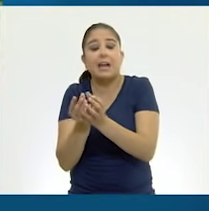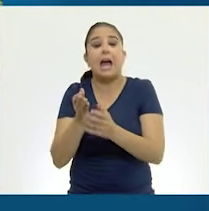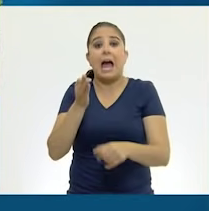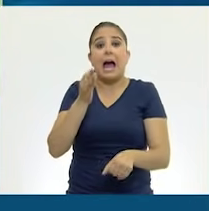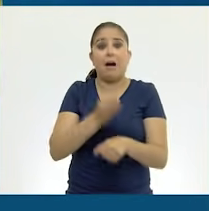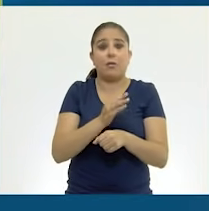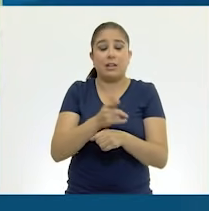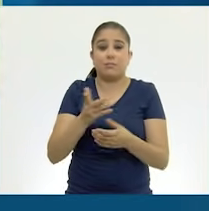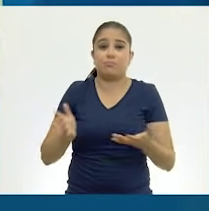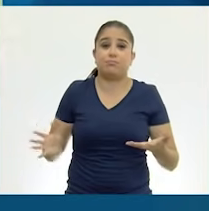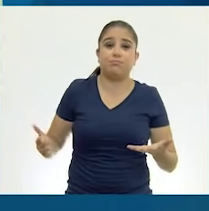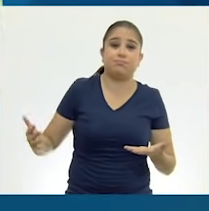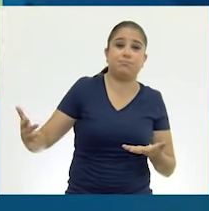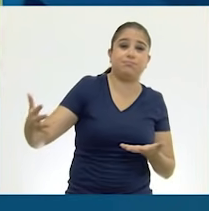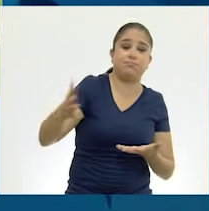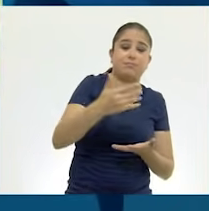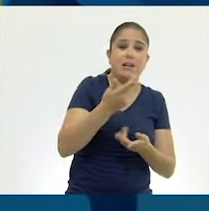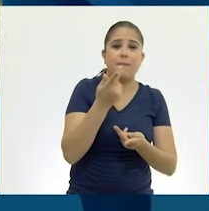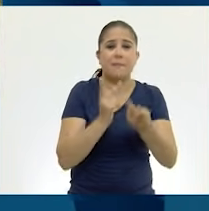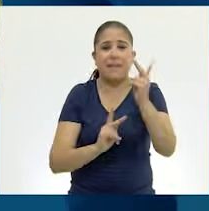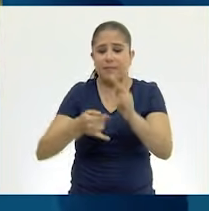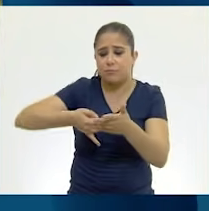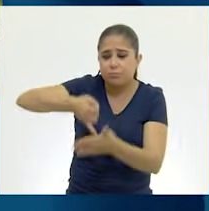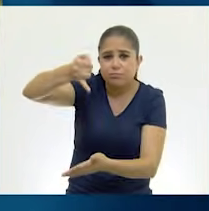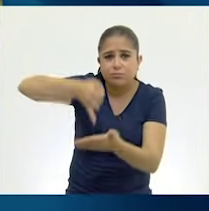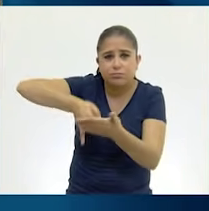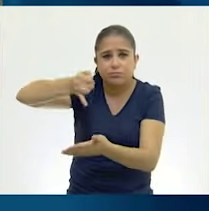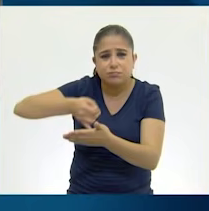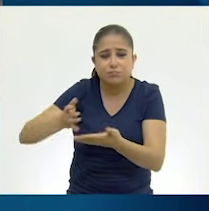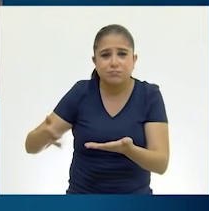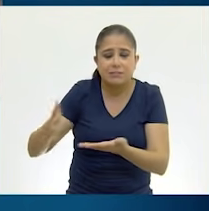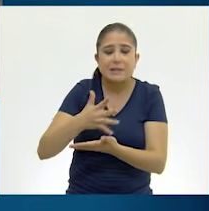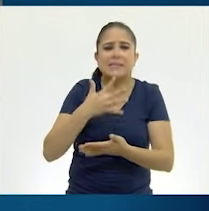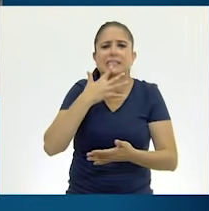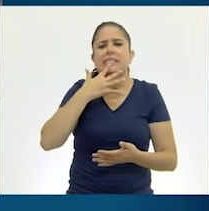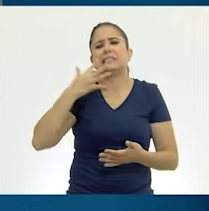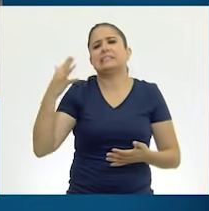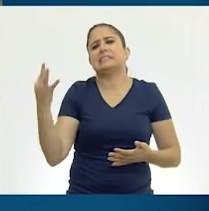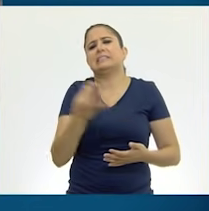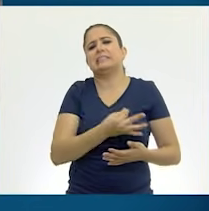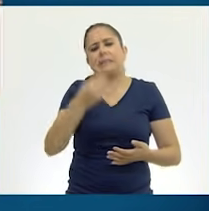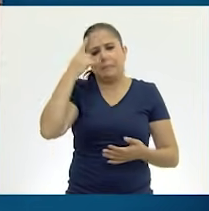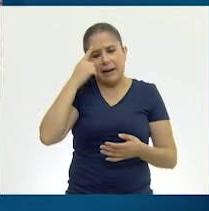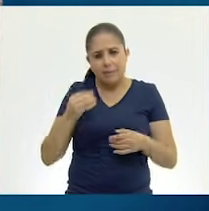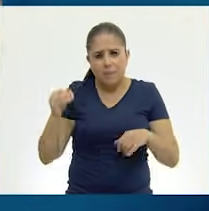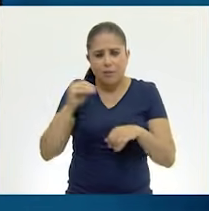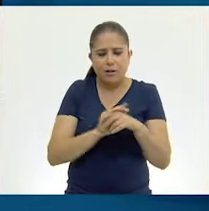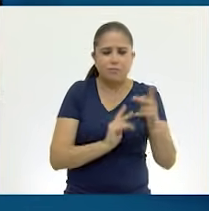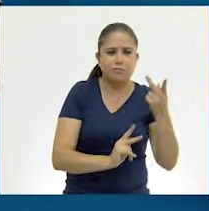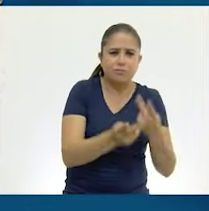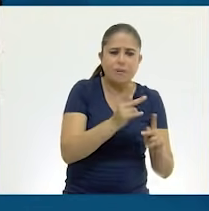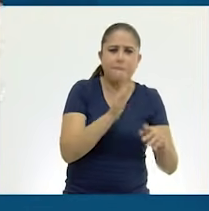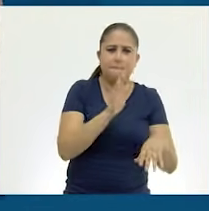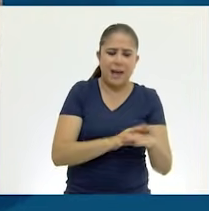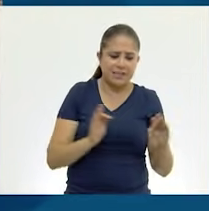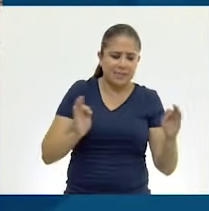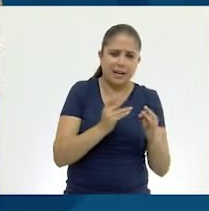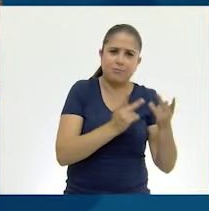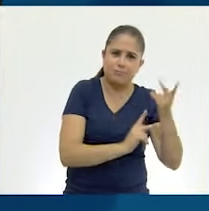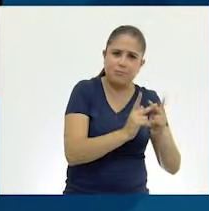Actualmente recolectamos semillas de plantas cuyos frutos agradan al paladar, para luego sembrarlas en un lugar cercano.